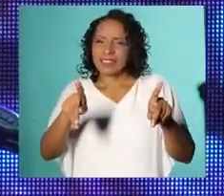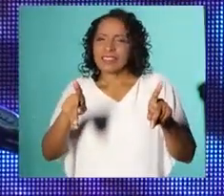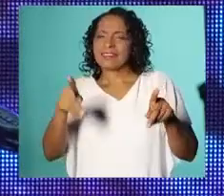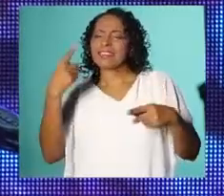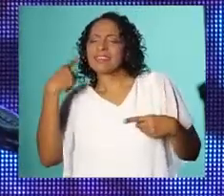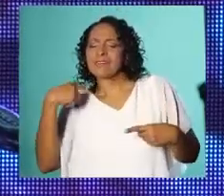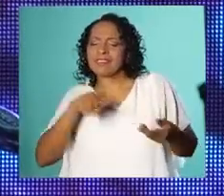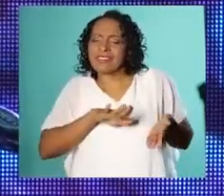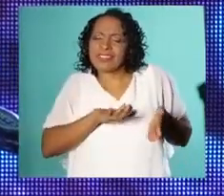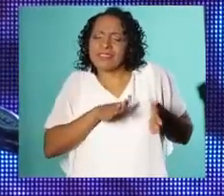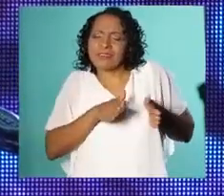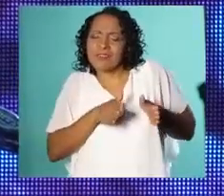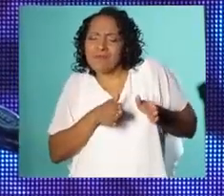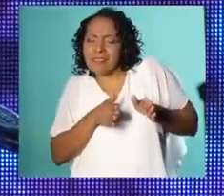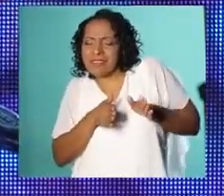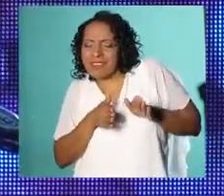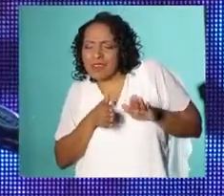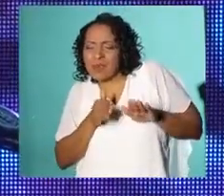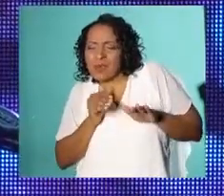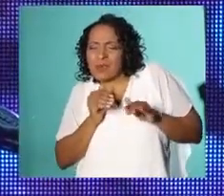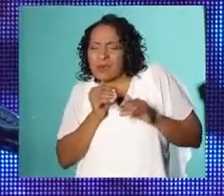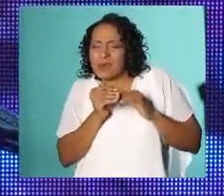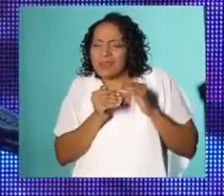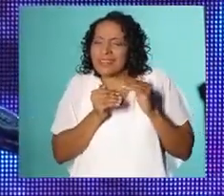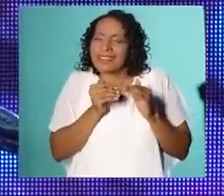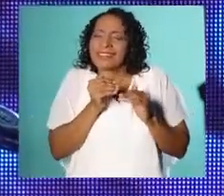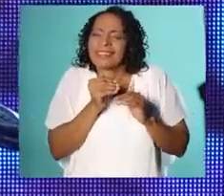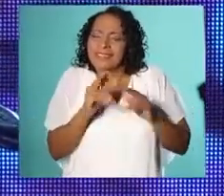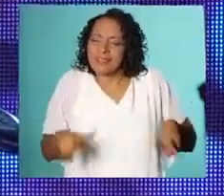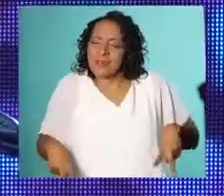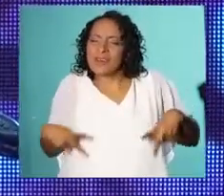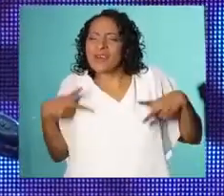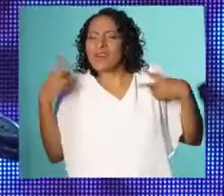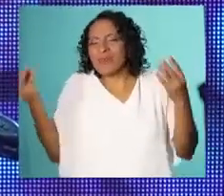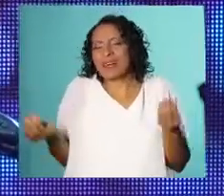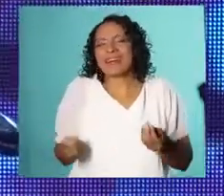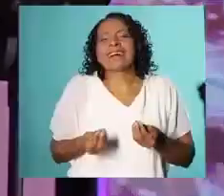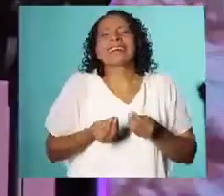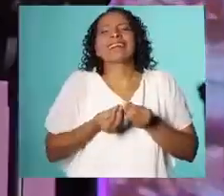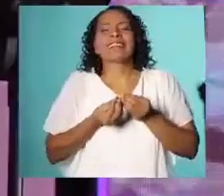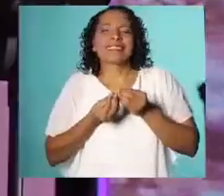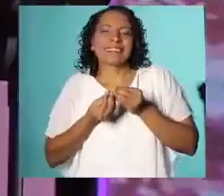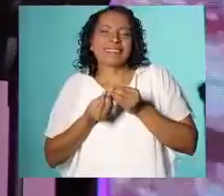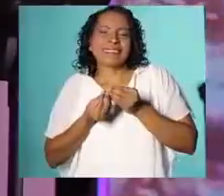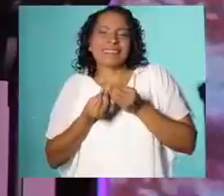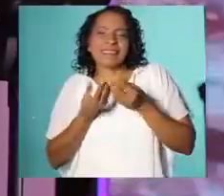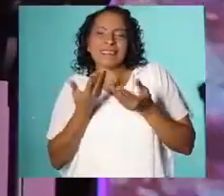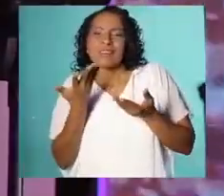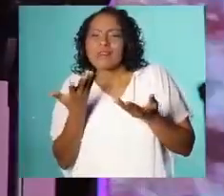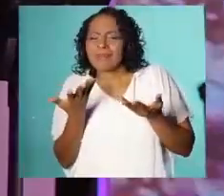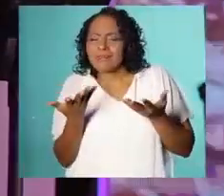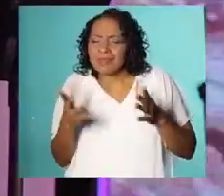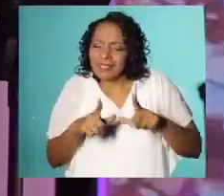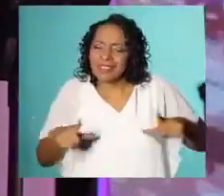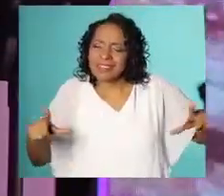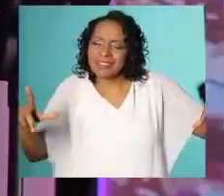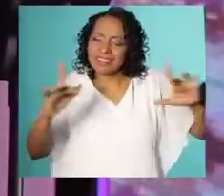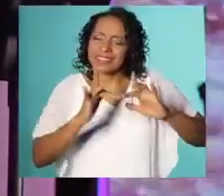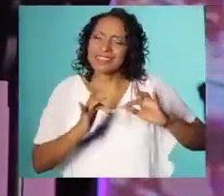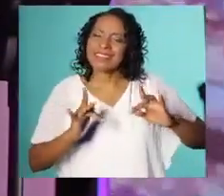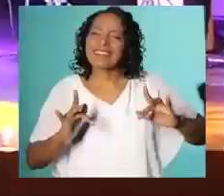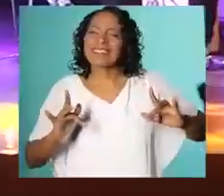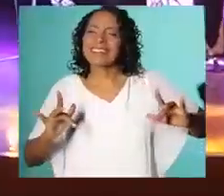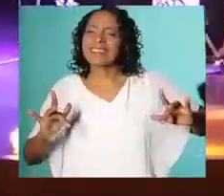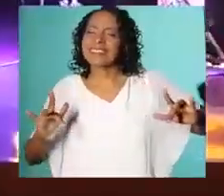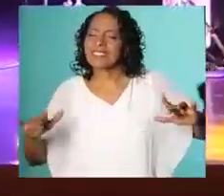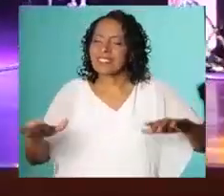poquito menos, para vivir un poco más. Es un oasis en un desierto, cada